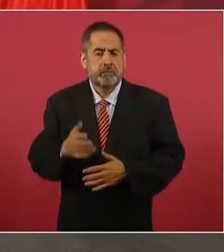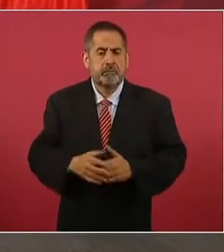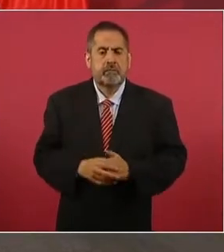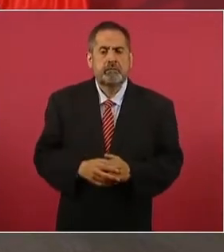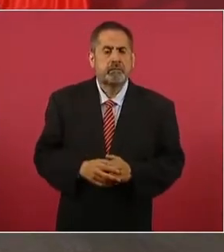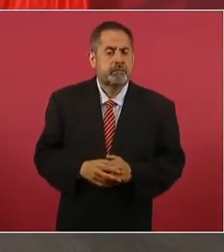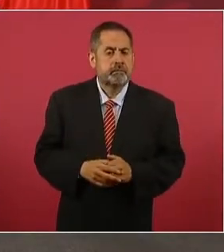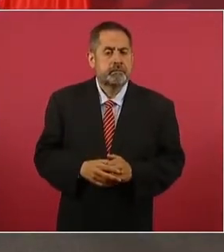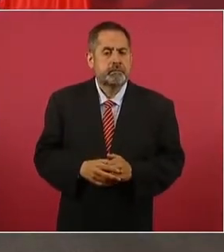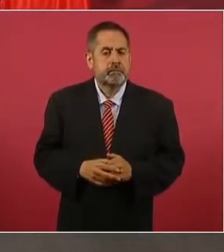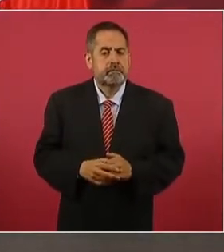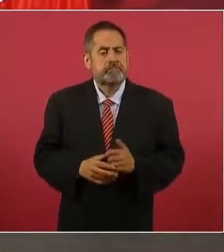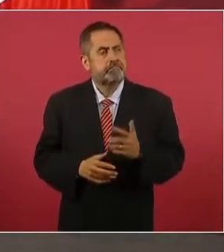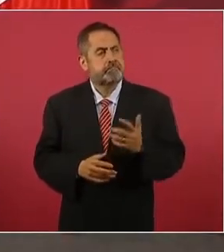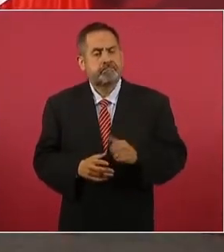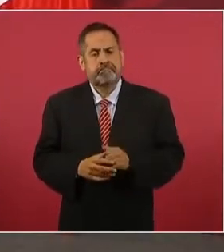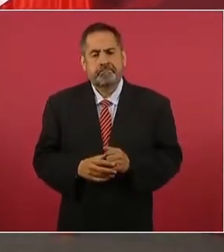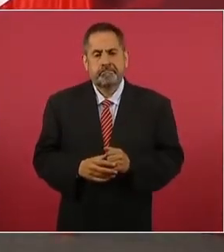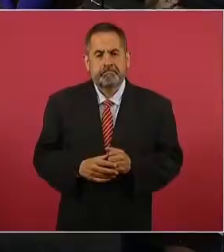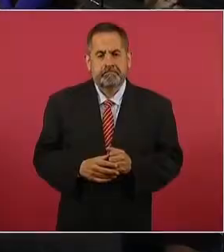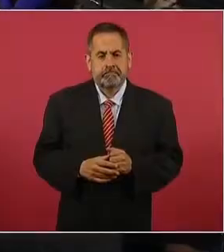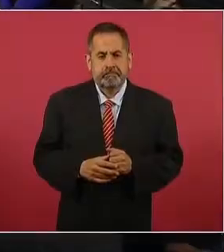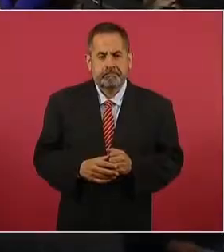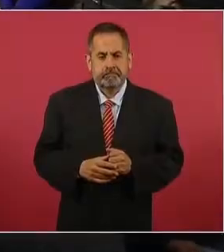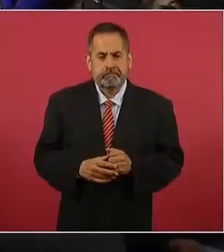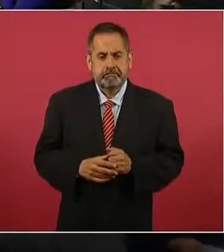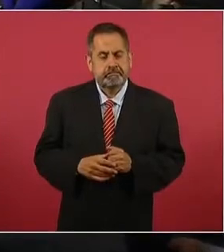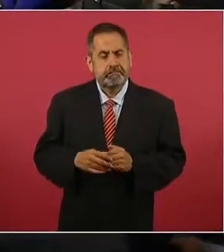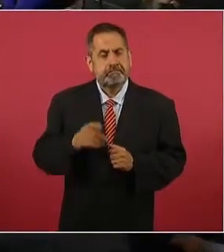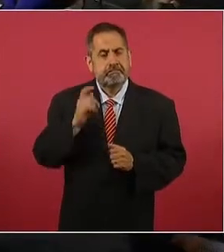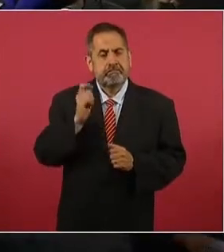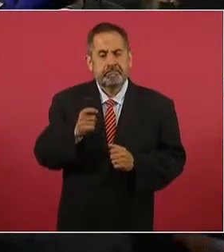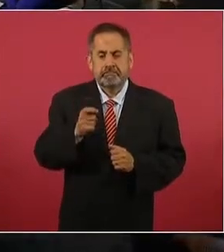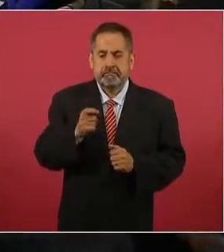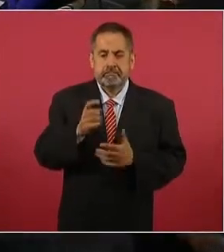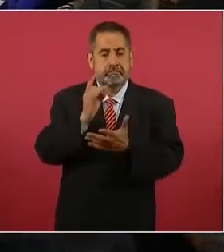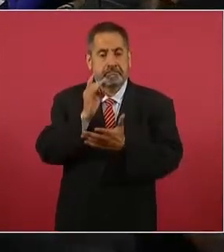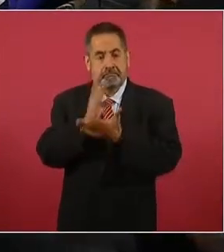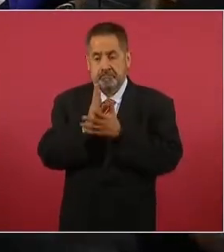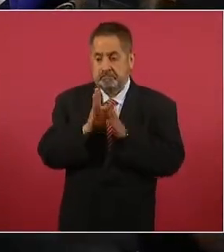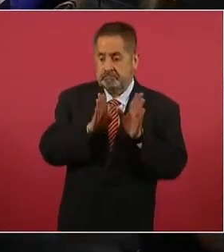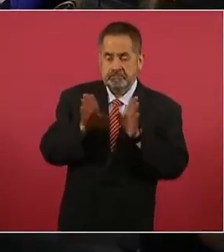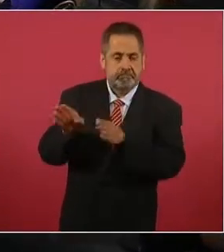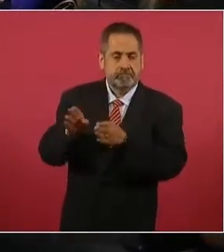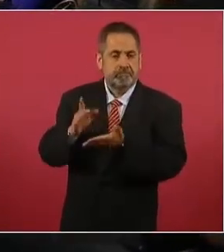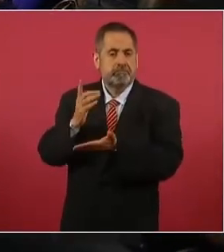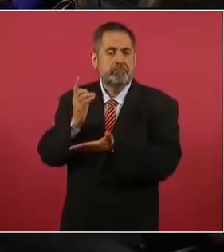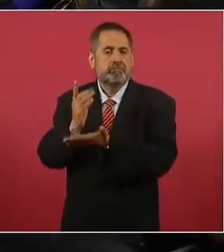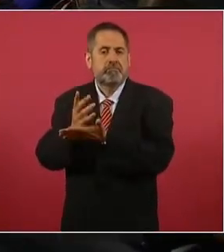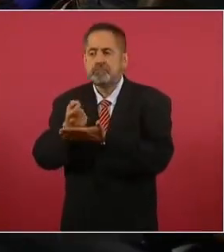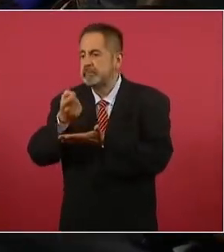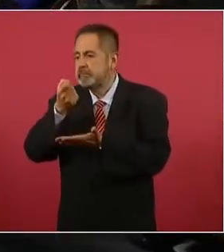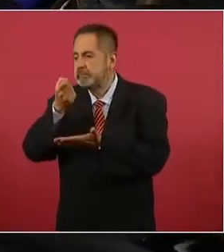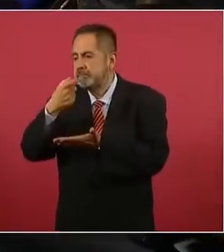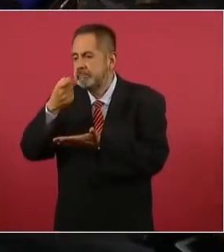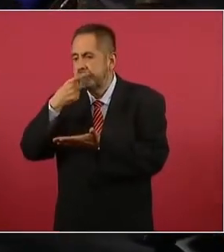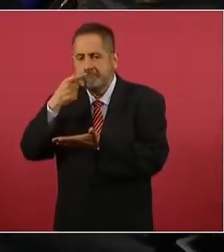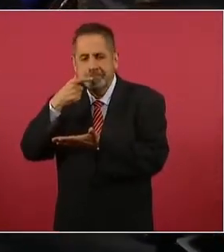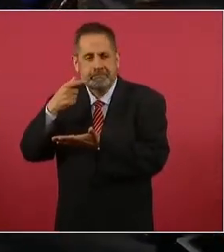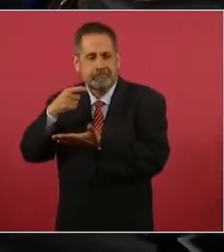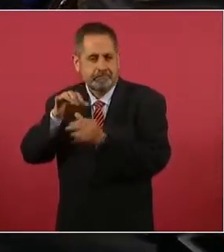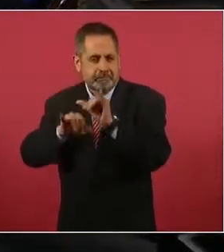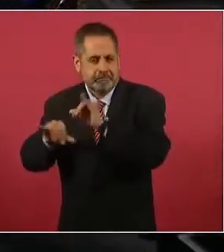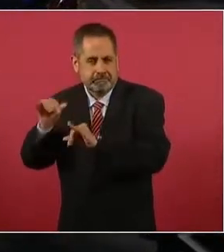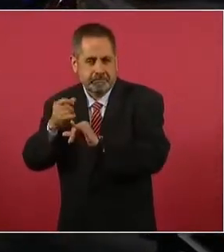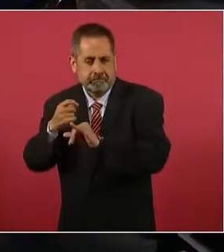no hay un enfoque solo a la medicina. Y sobre todo porque en